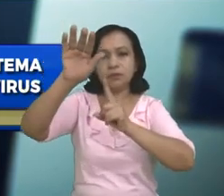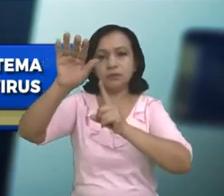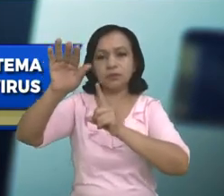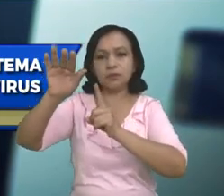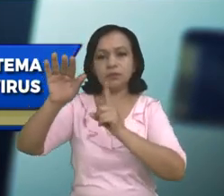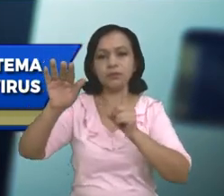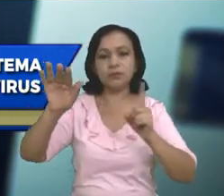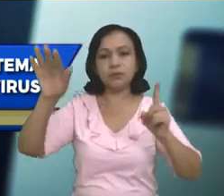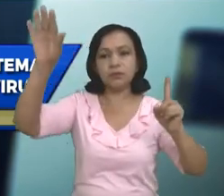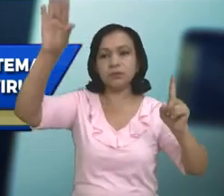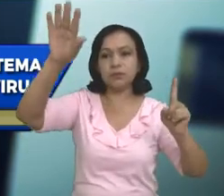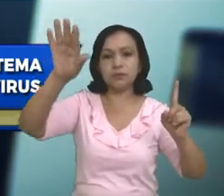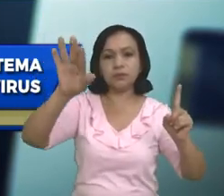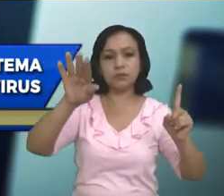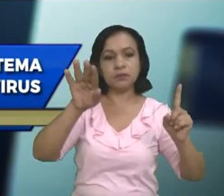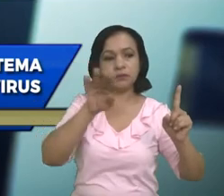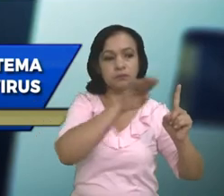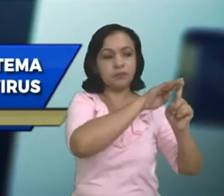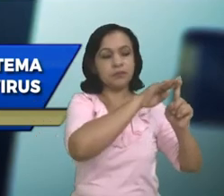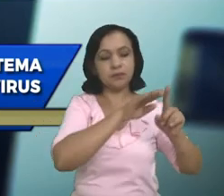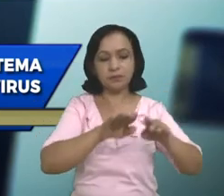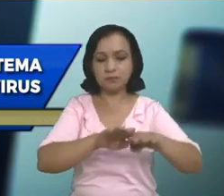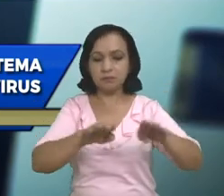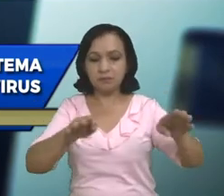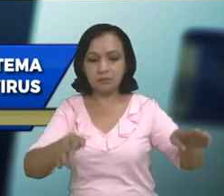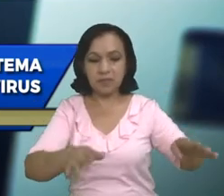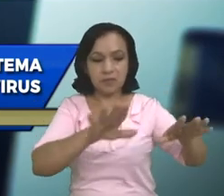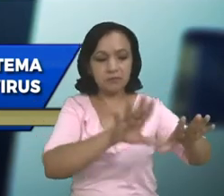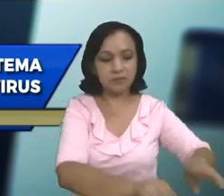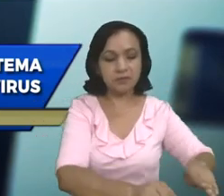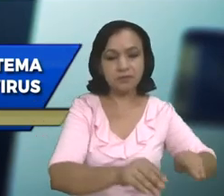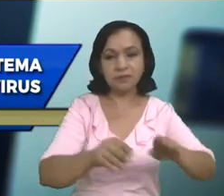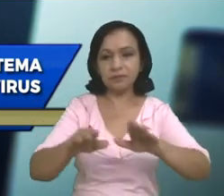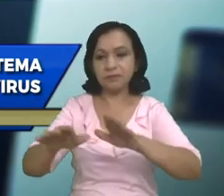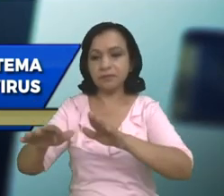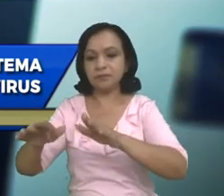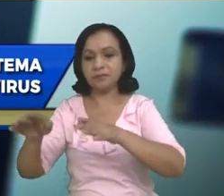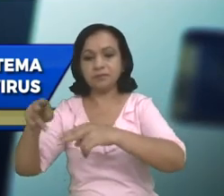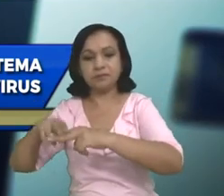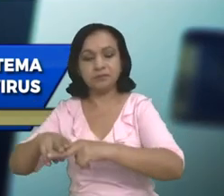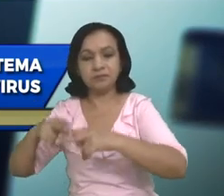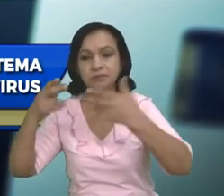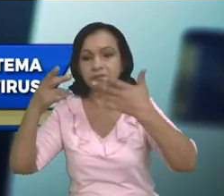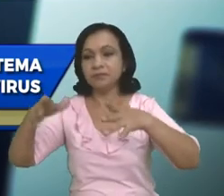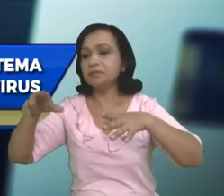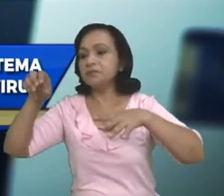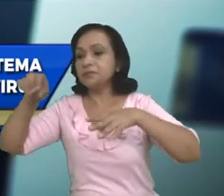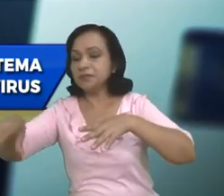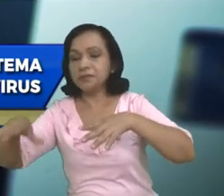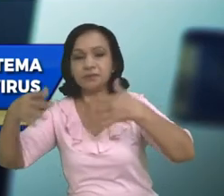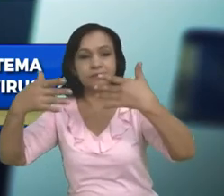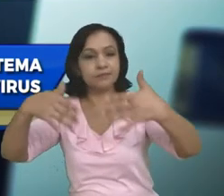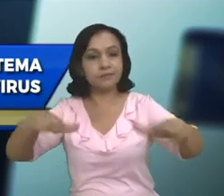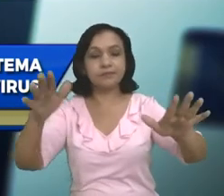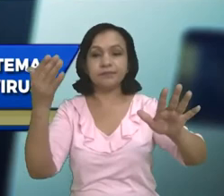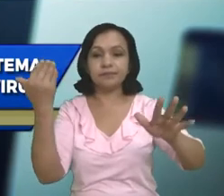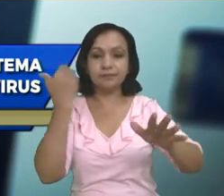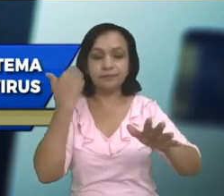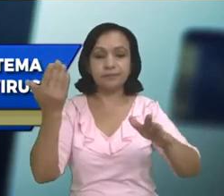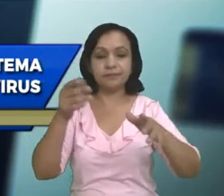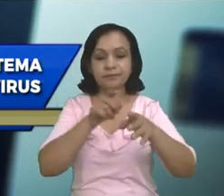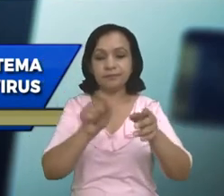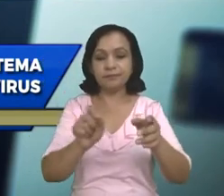poquito y ahí puede contar mirar las superficies que puede ser la mesa el